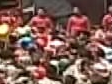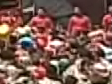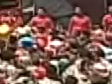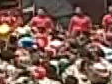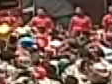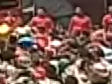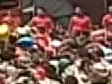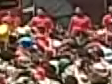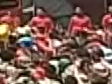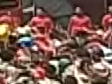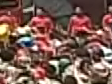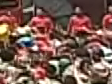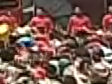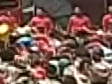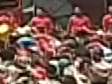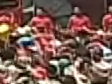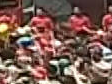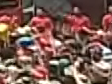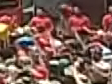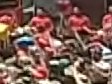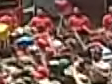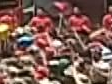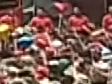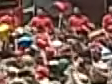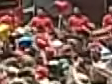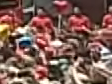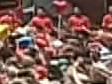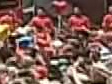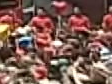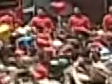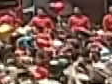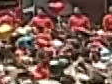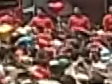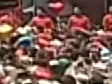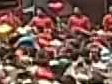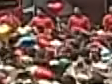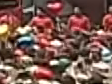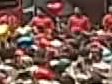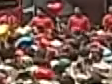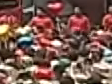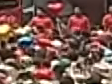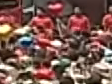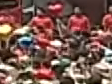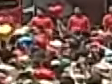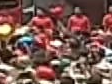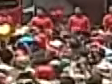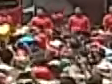¡Por la patria! ¡Juntos venceremos!